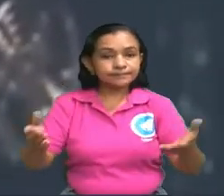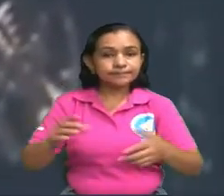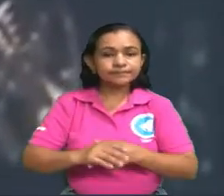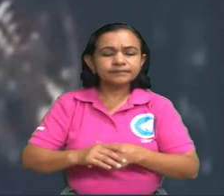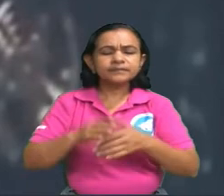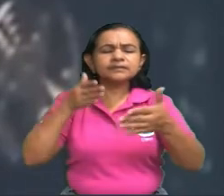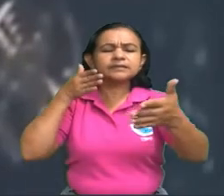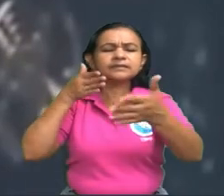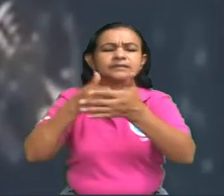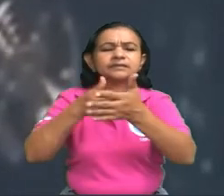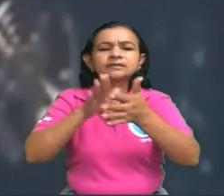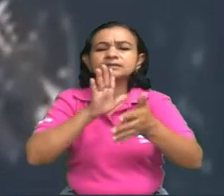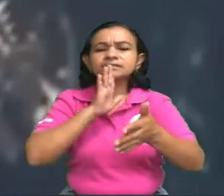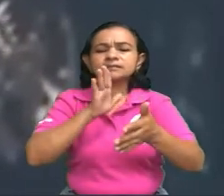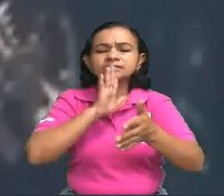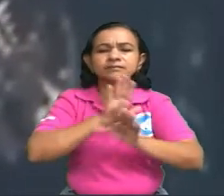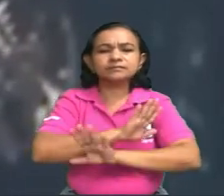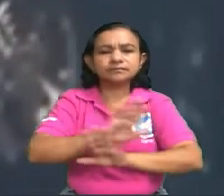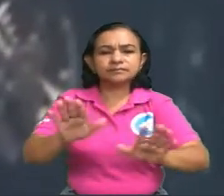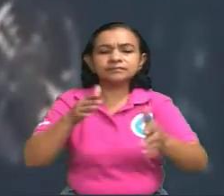¡Basta ya de palabras!